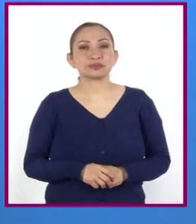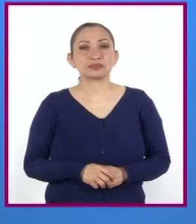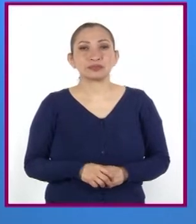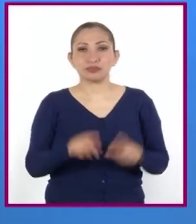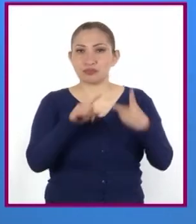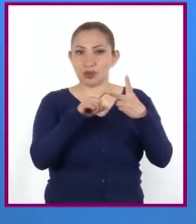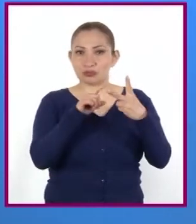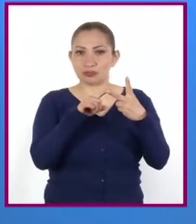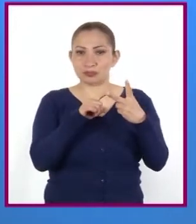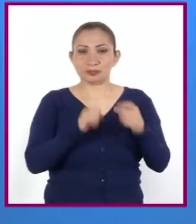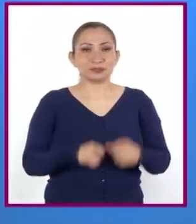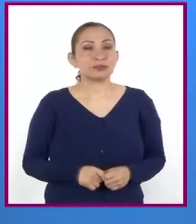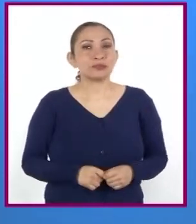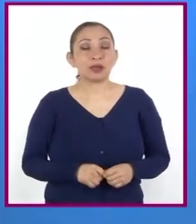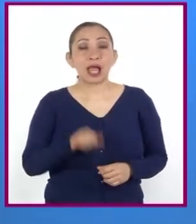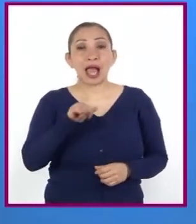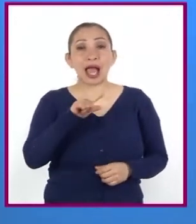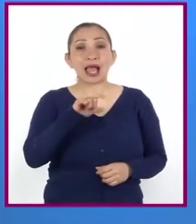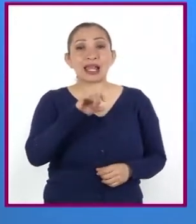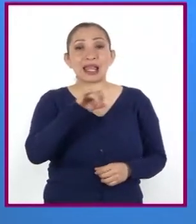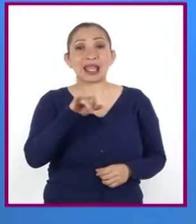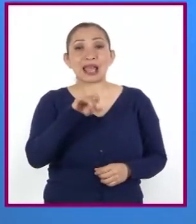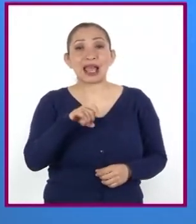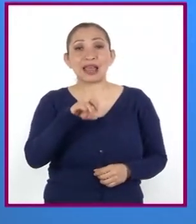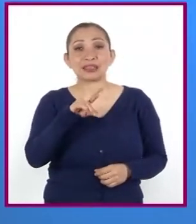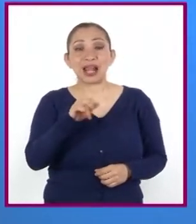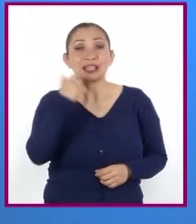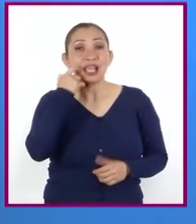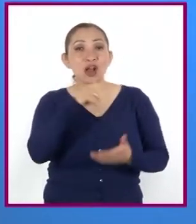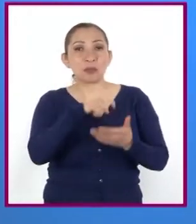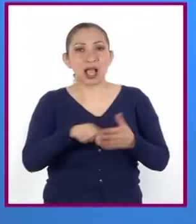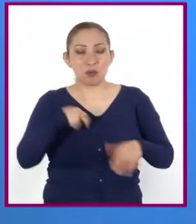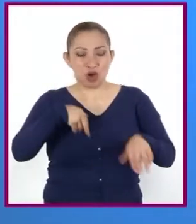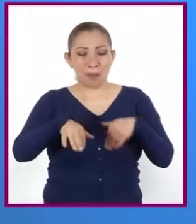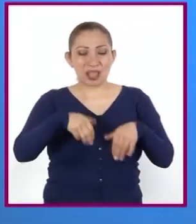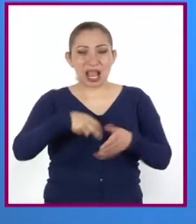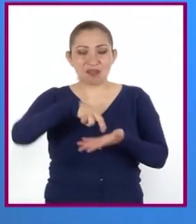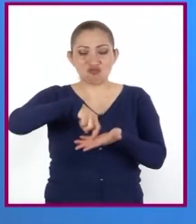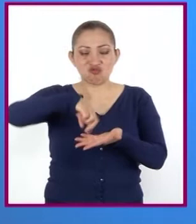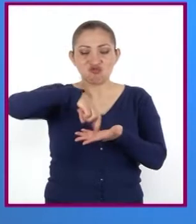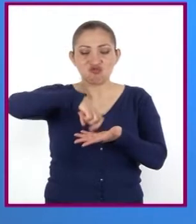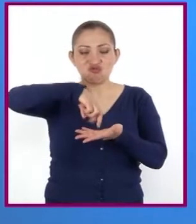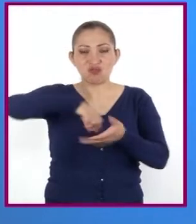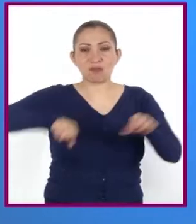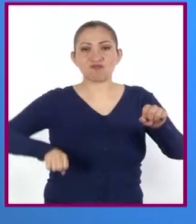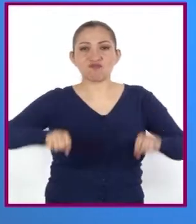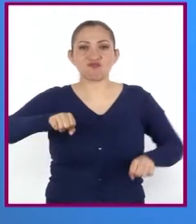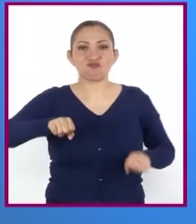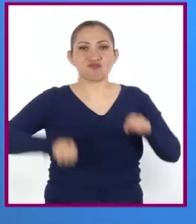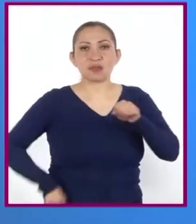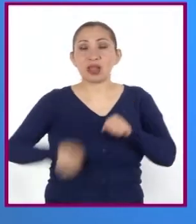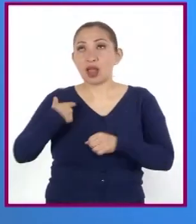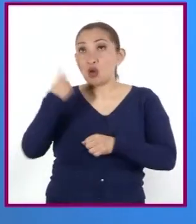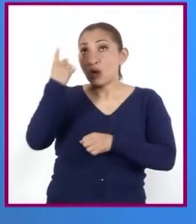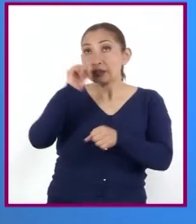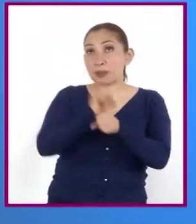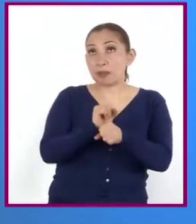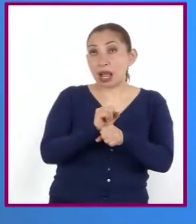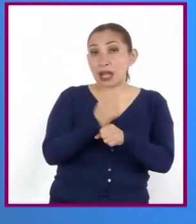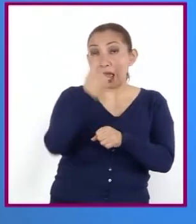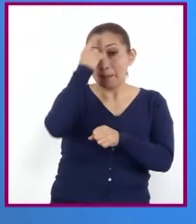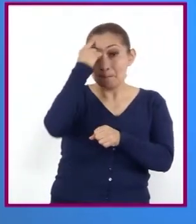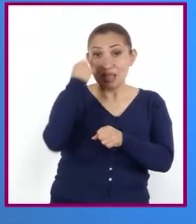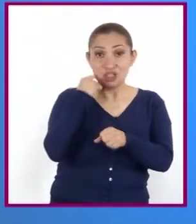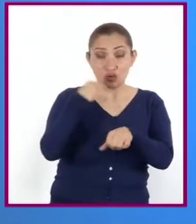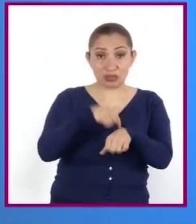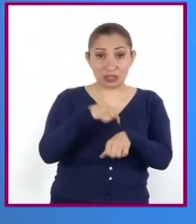Situación 2. Alejandra quiere comprarse una caminadora. Para ello, cuenta con lo que gana semanalmente al trabajar medio